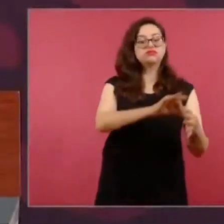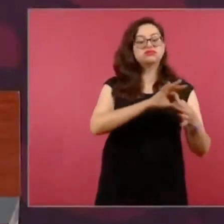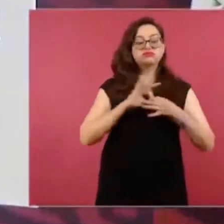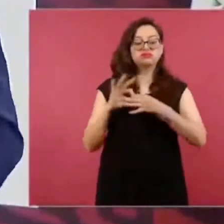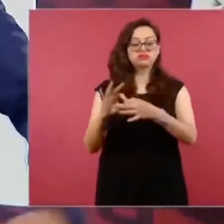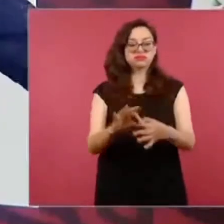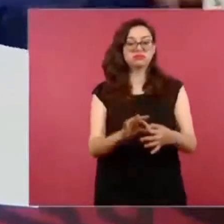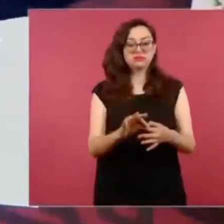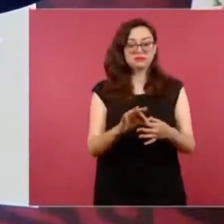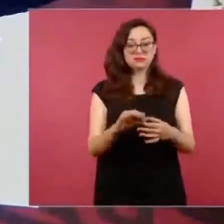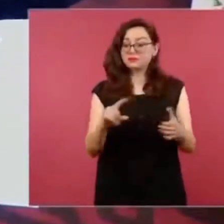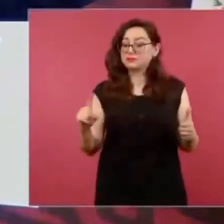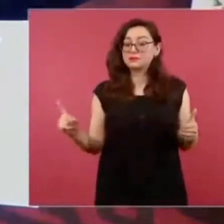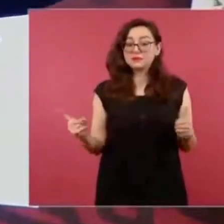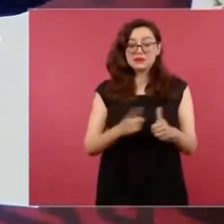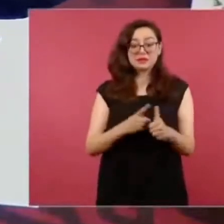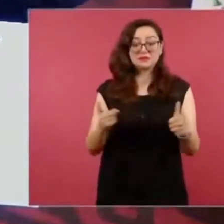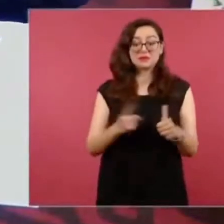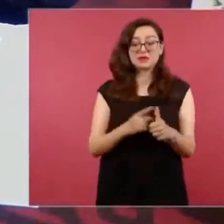que podemos